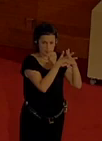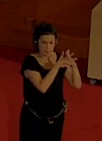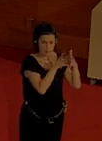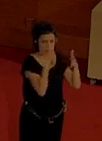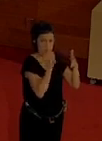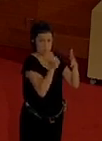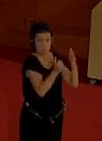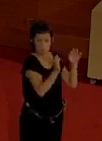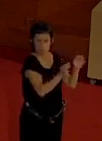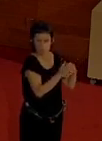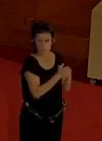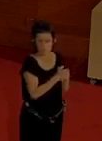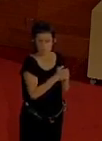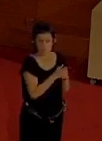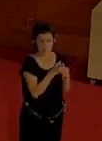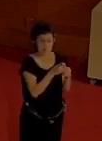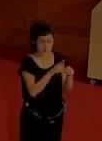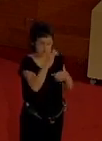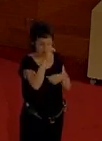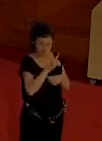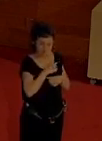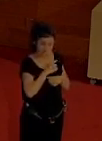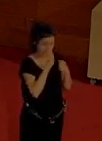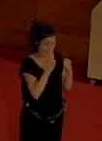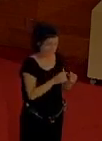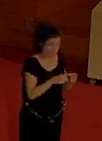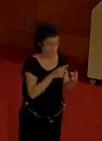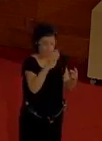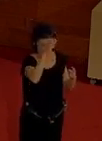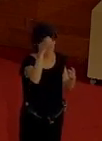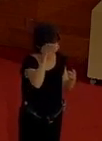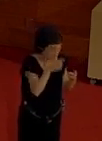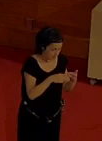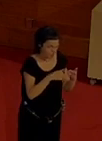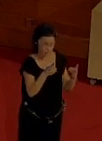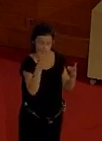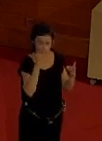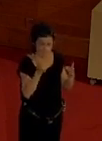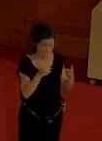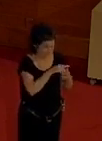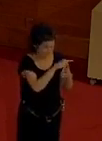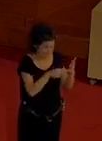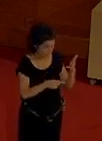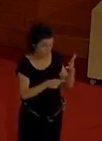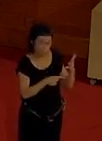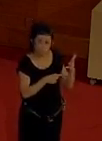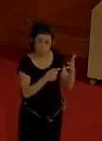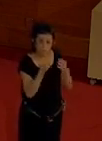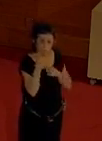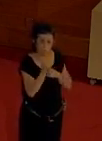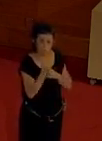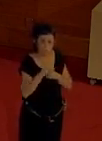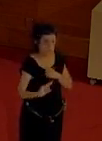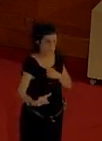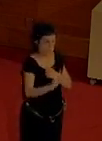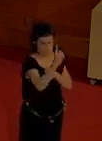ahí es que es la principal potencia militar la económica la científica la cultural y la energética del mundo es que son cinco cosas o sea en las cinco cosas